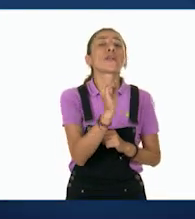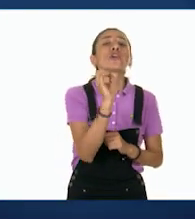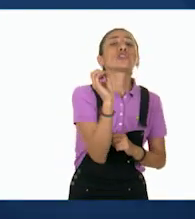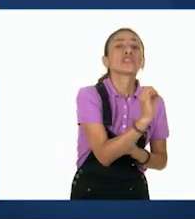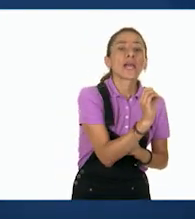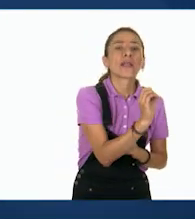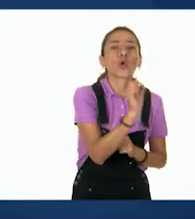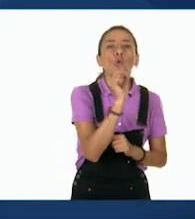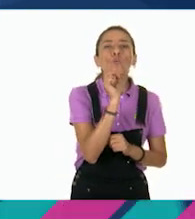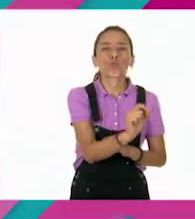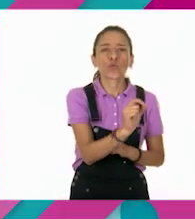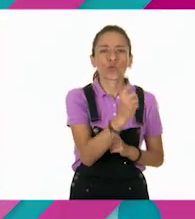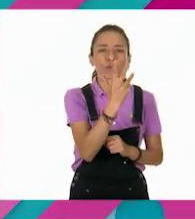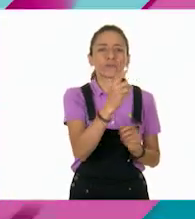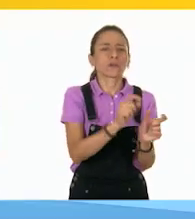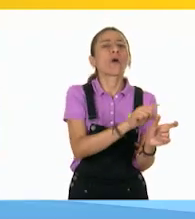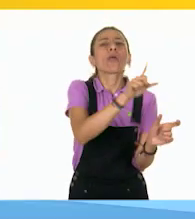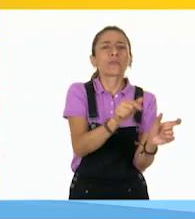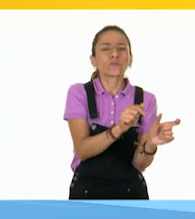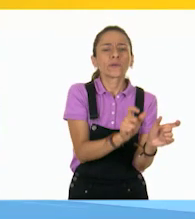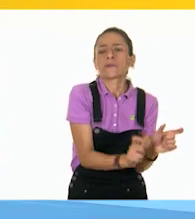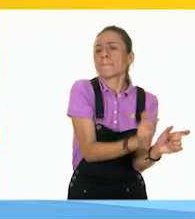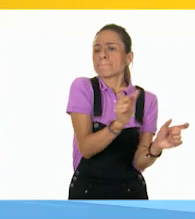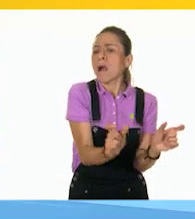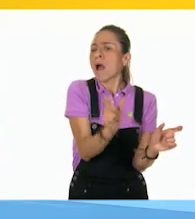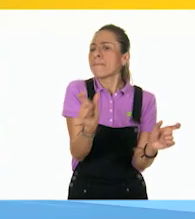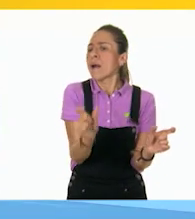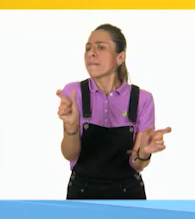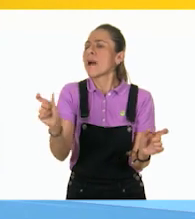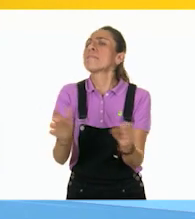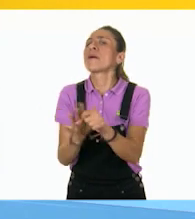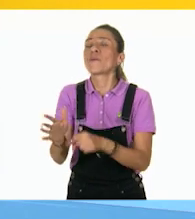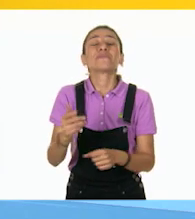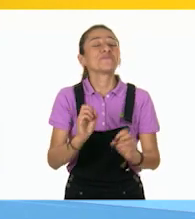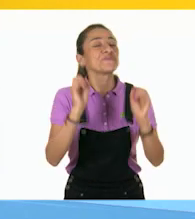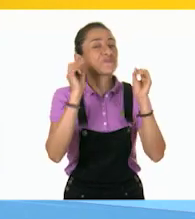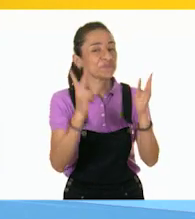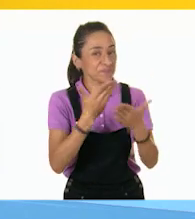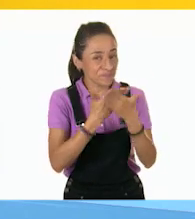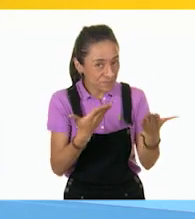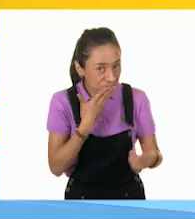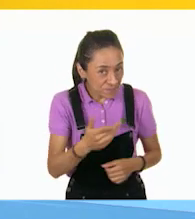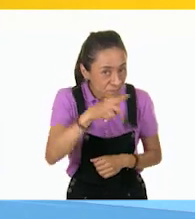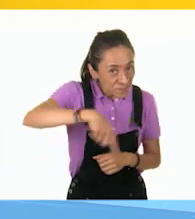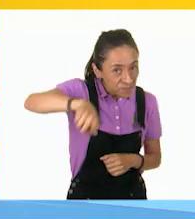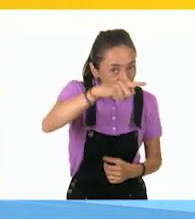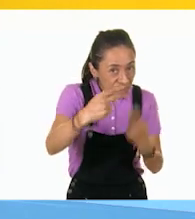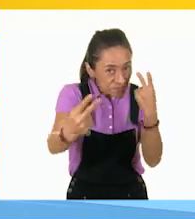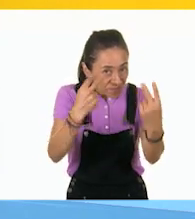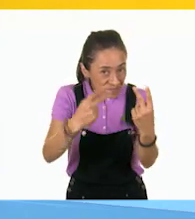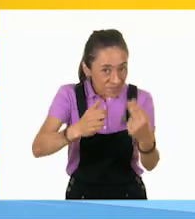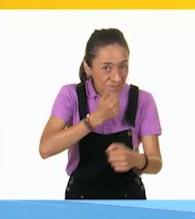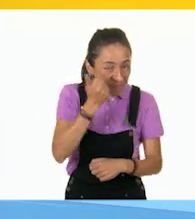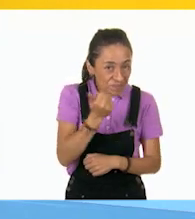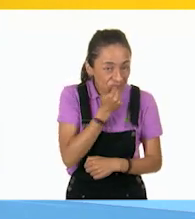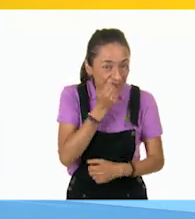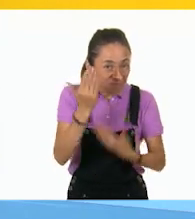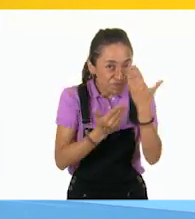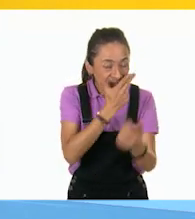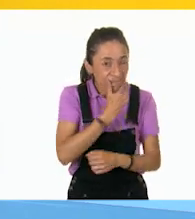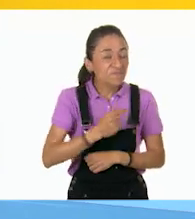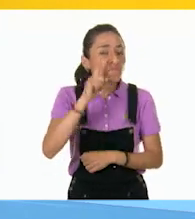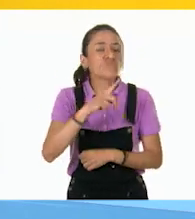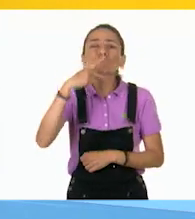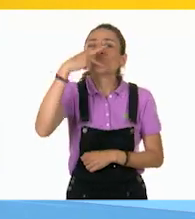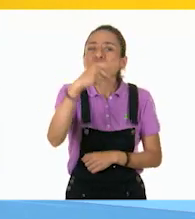0.5. Muy bien. Ahora es momento que en casa las alumnas y los alumnos empleen estrategias